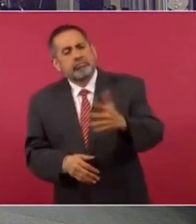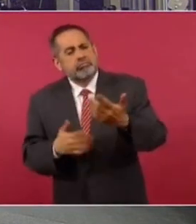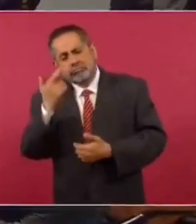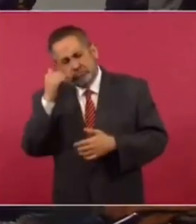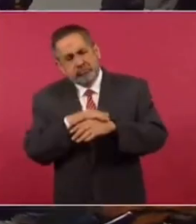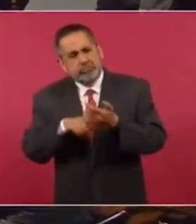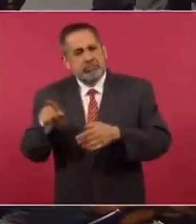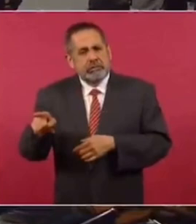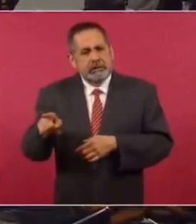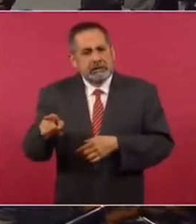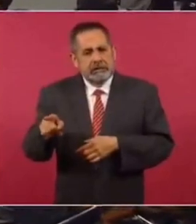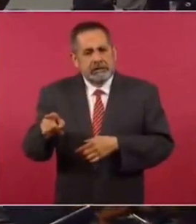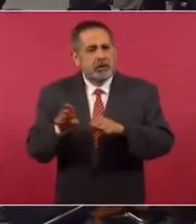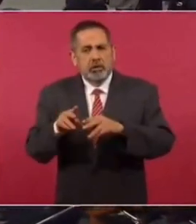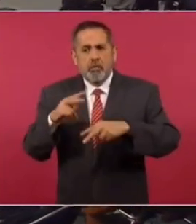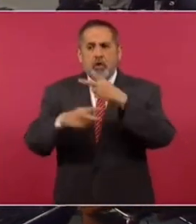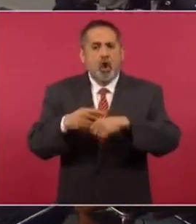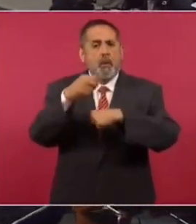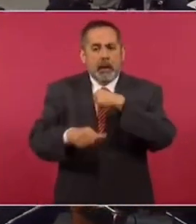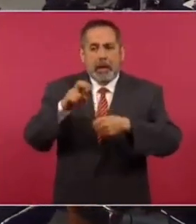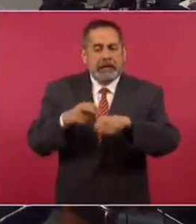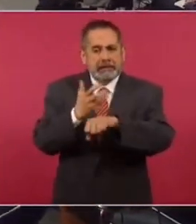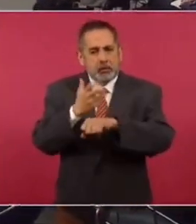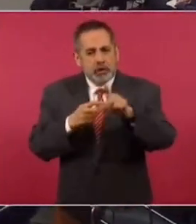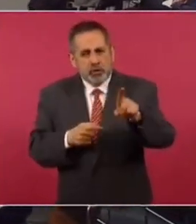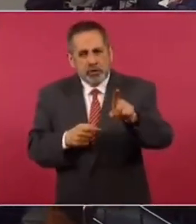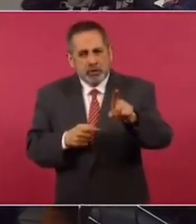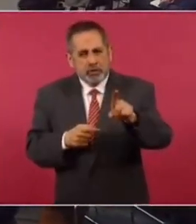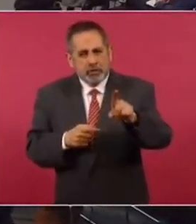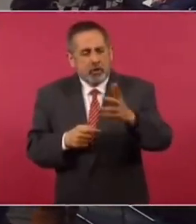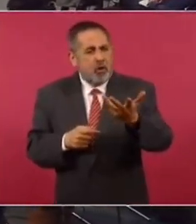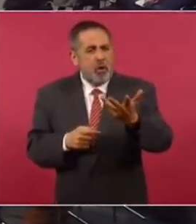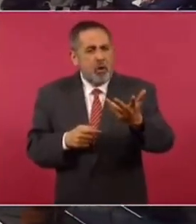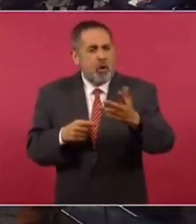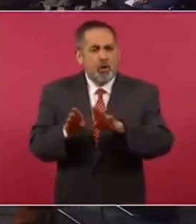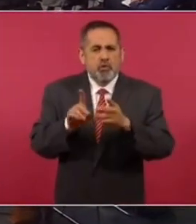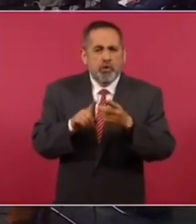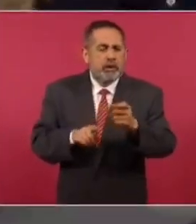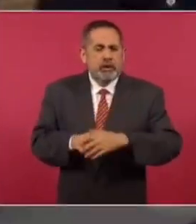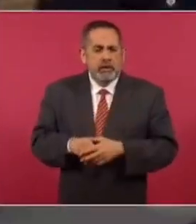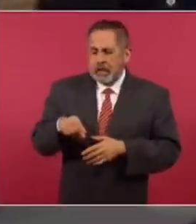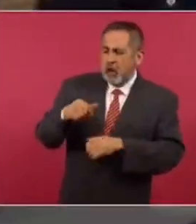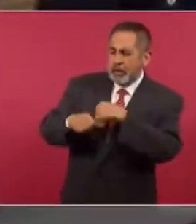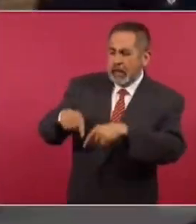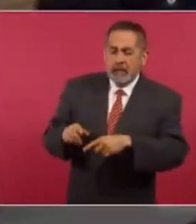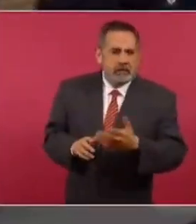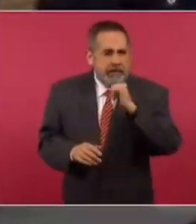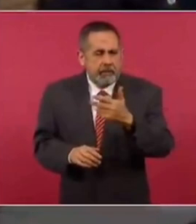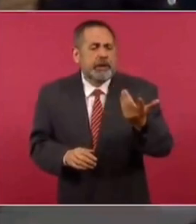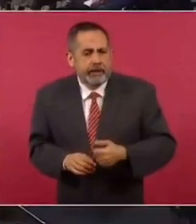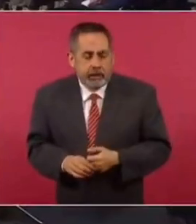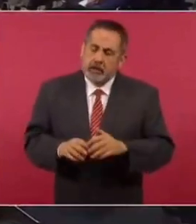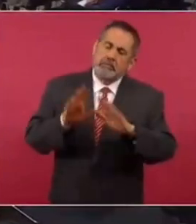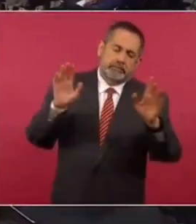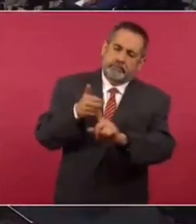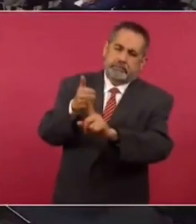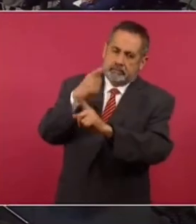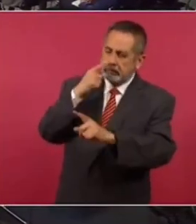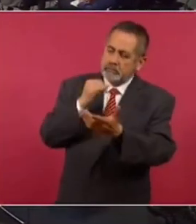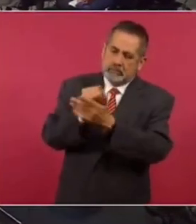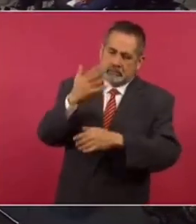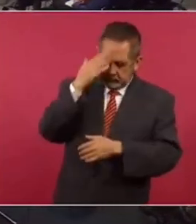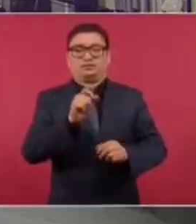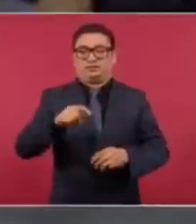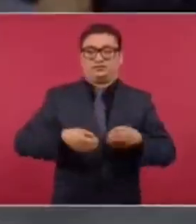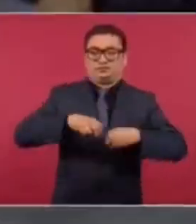razón por la que el fiscal se haya atendido en los Estados Unidos y no en México? No sé. Particularmente en alguna institución pública, como usted señala, los servidores públicos deberían de hacer. No sé, ese es un asunto que